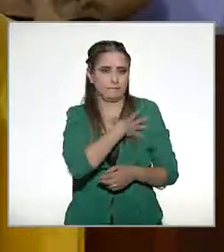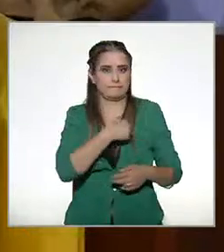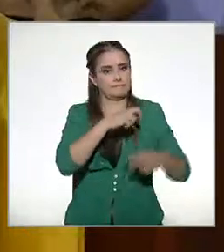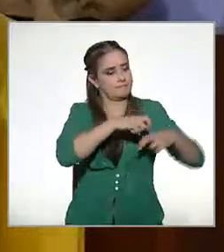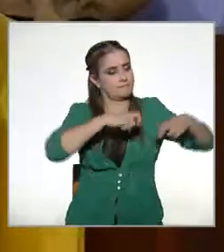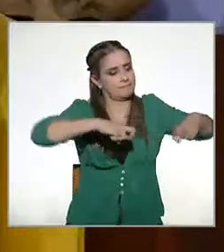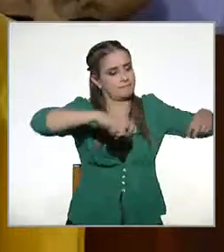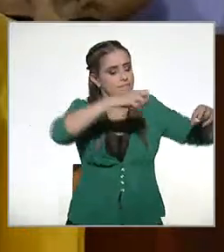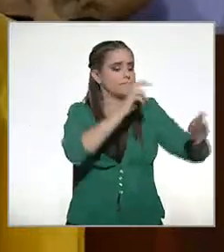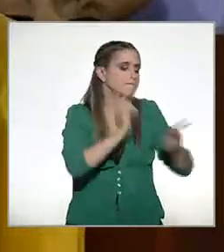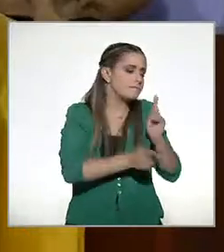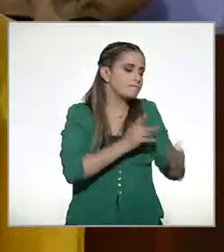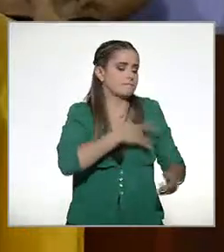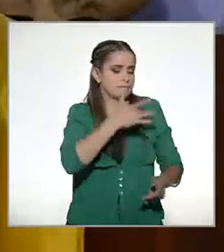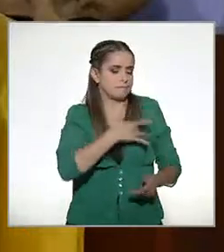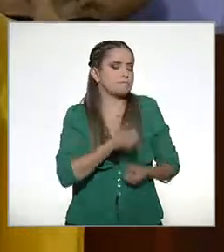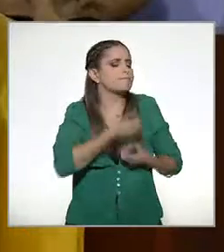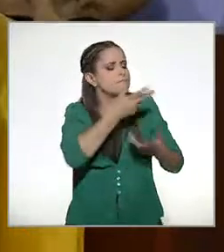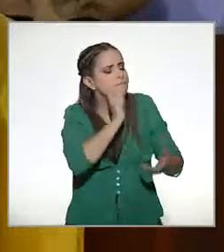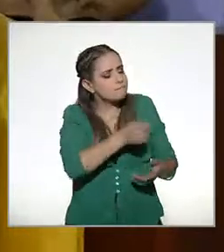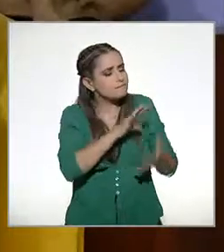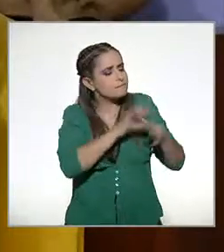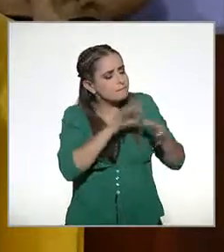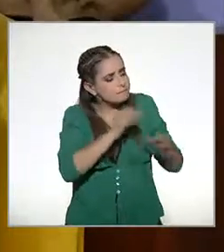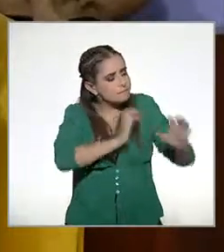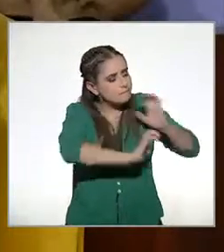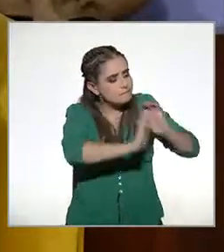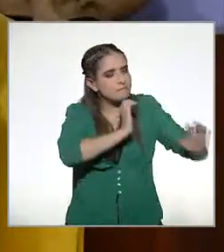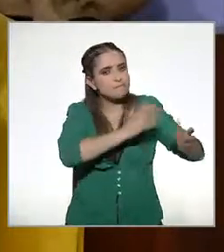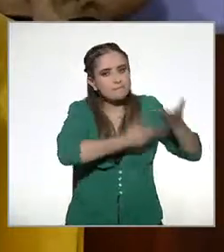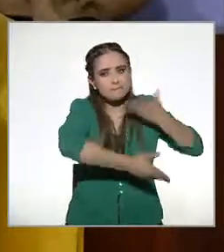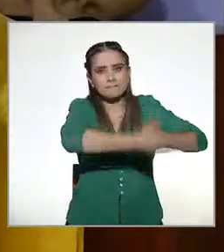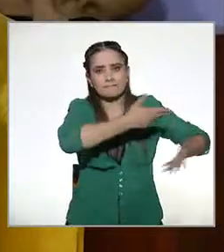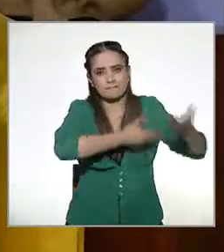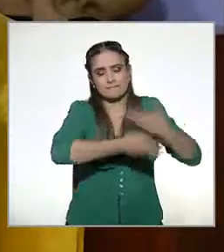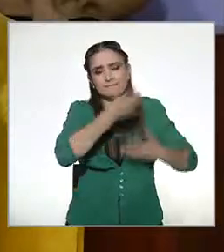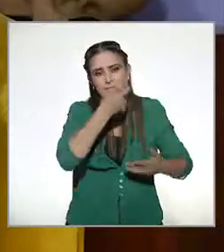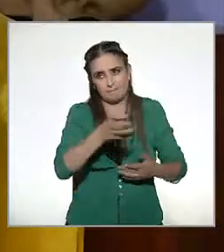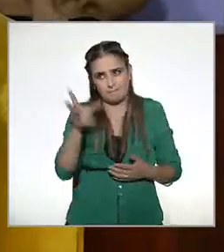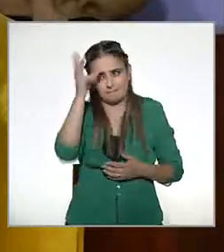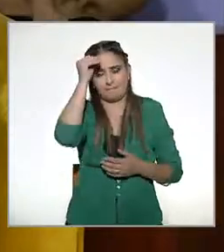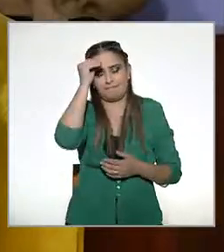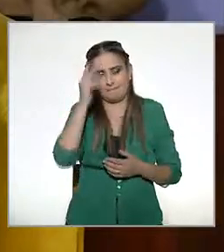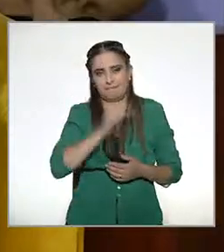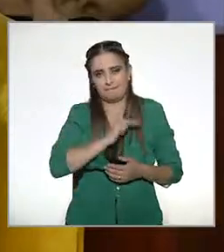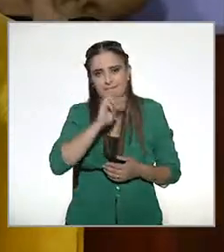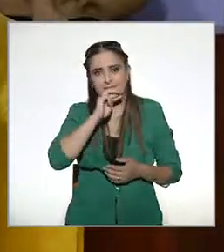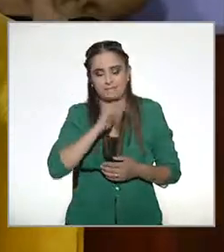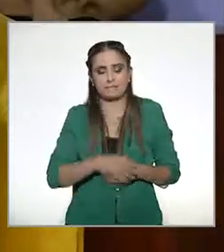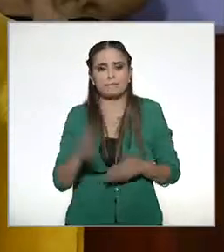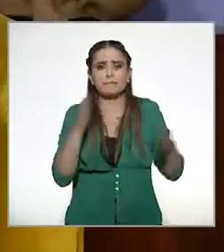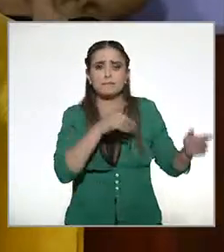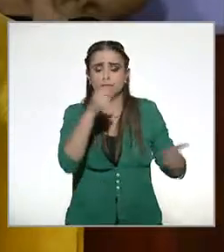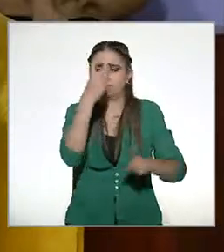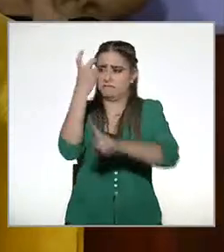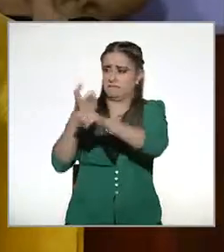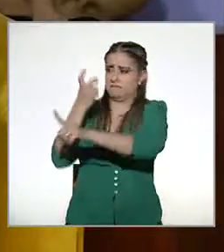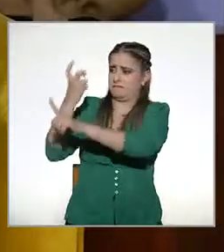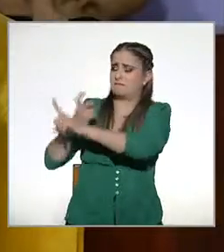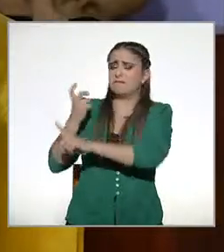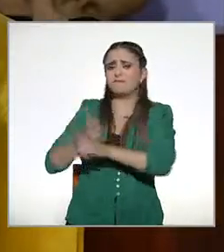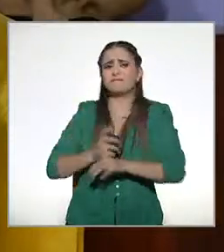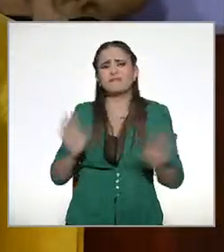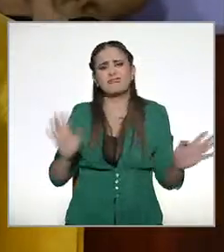nos sentamos a hablar y abrir nuestro corazón dejar siempre la puerta abierta Arturo Romero dejemos de etiquetar a los demás a la ligera